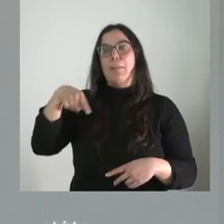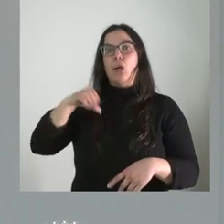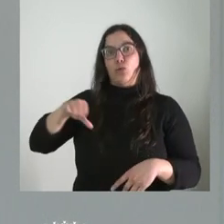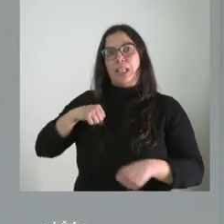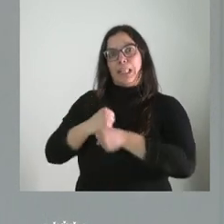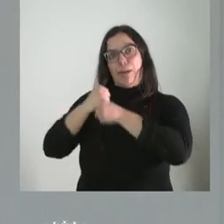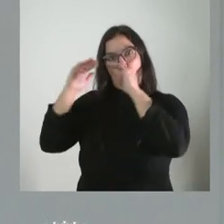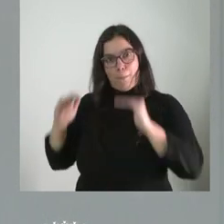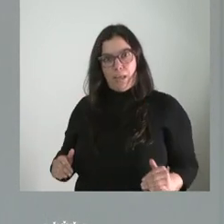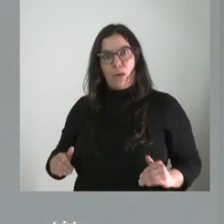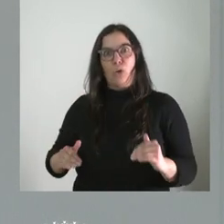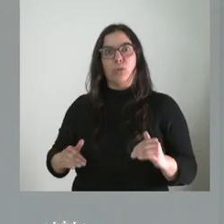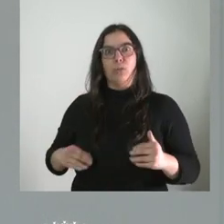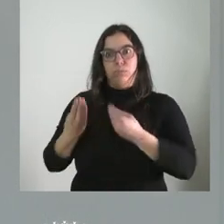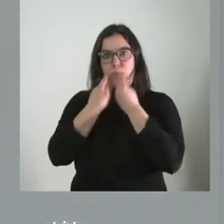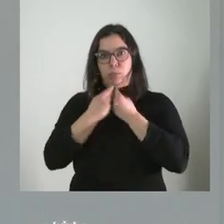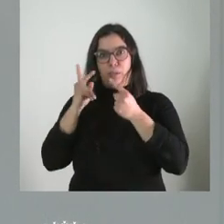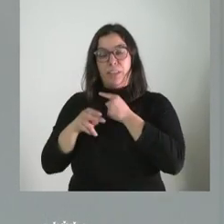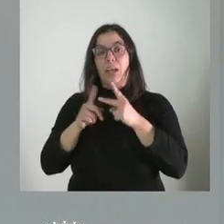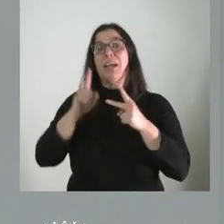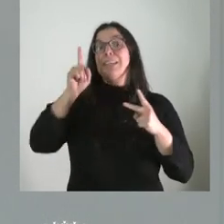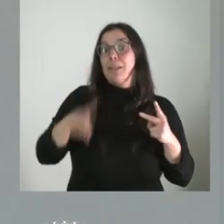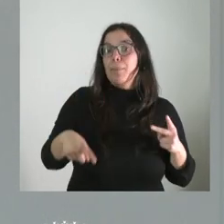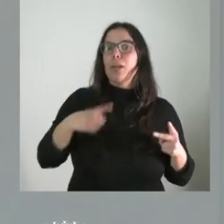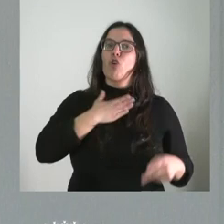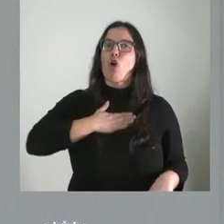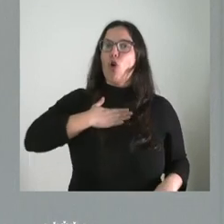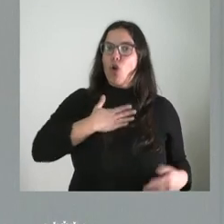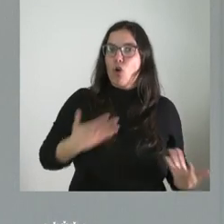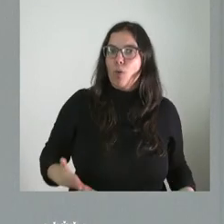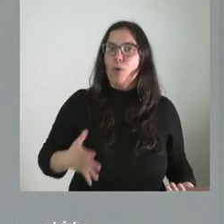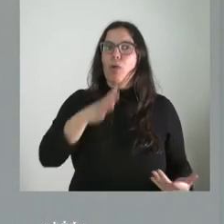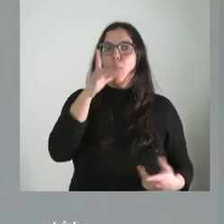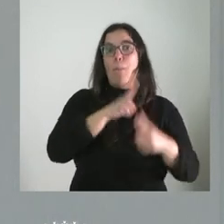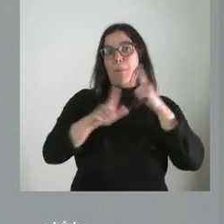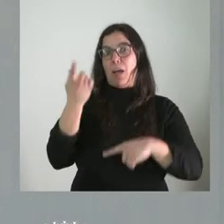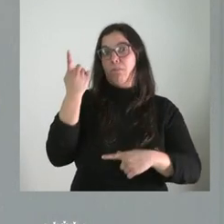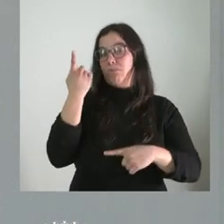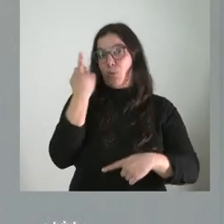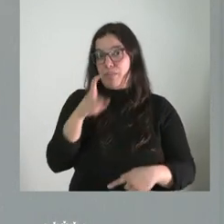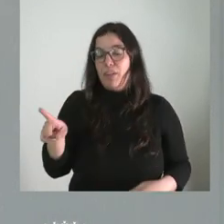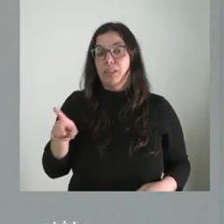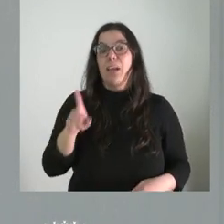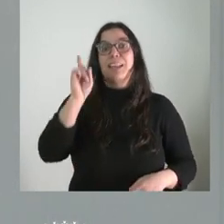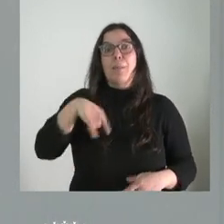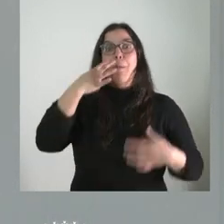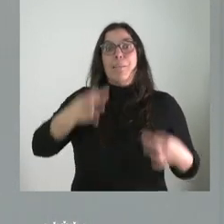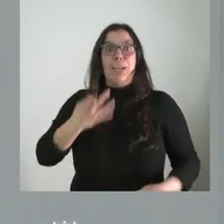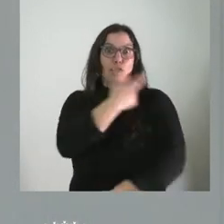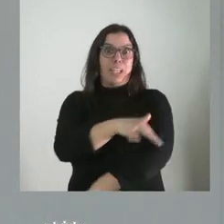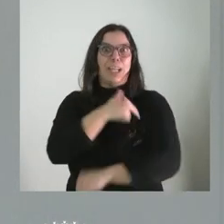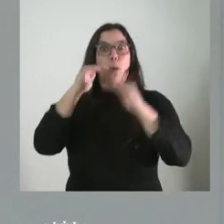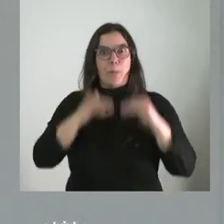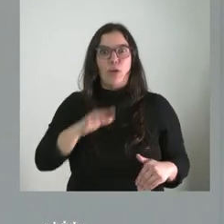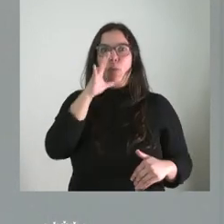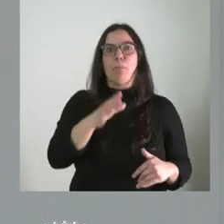sino que desde el punto de vista de la comodidad por ese viaje que se evita desde el punto de vista del Ritmo sanitario porque se